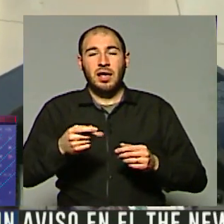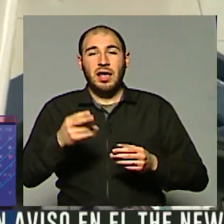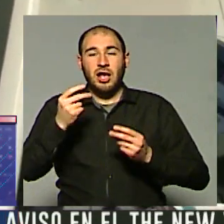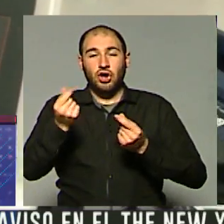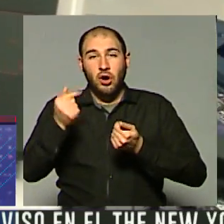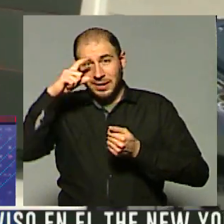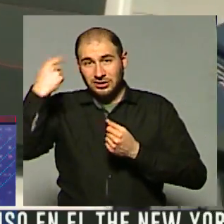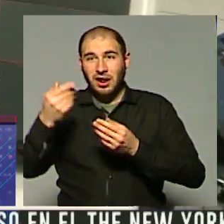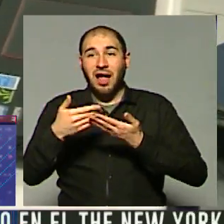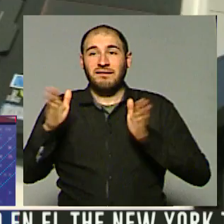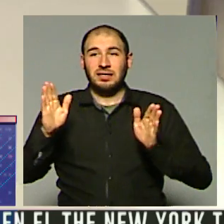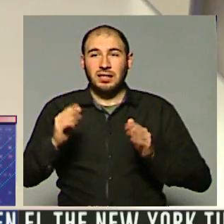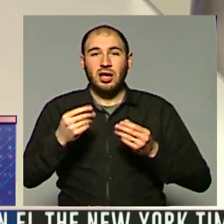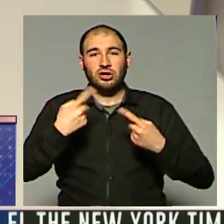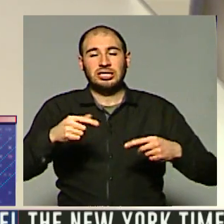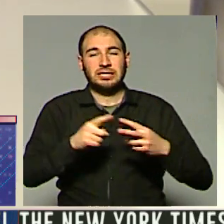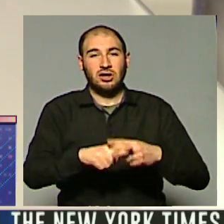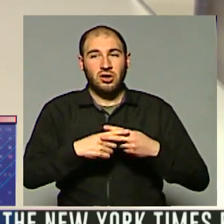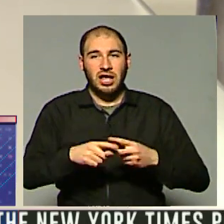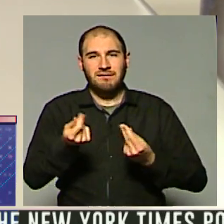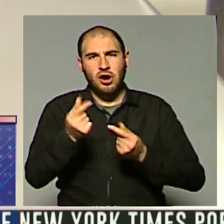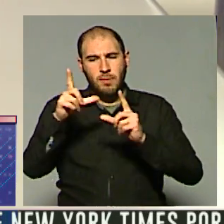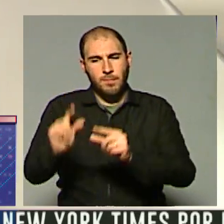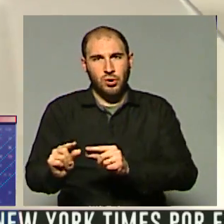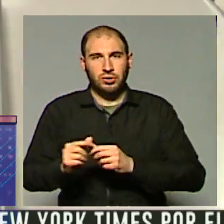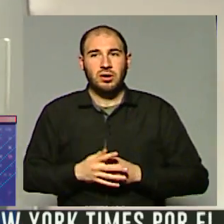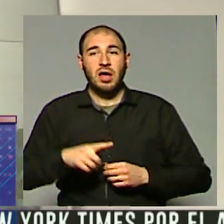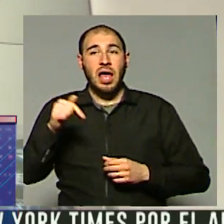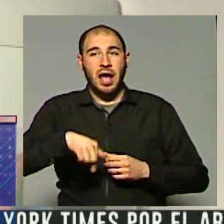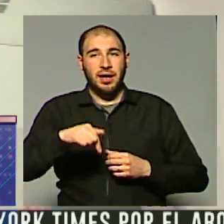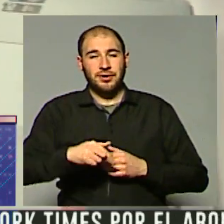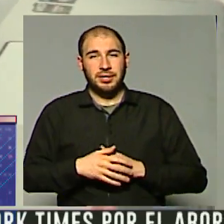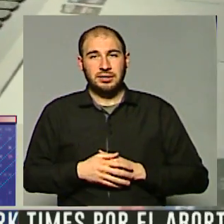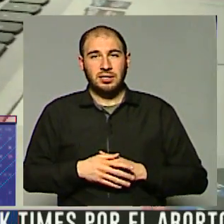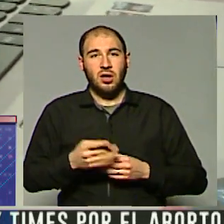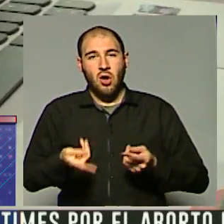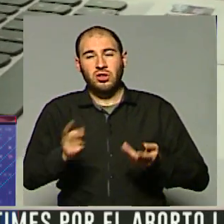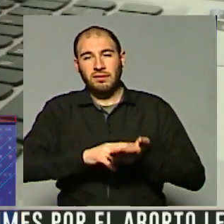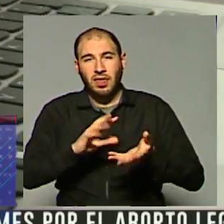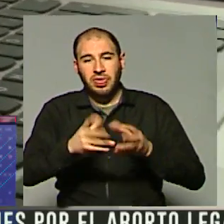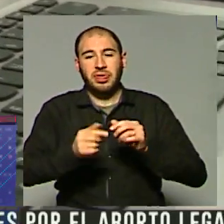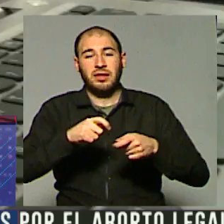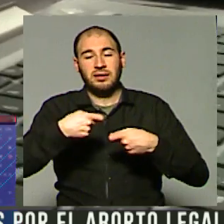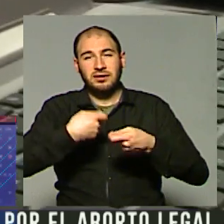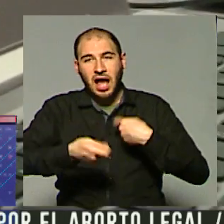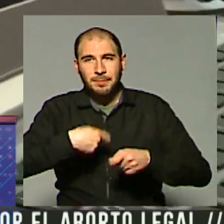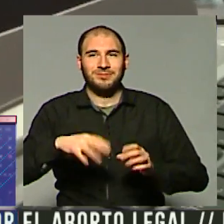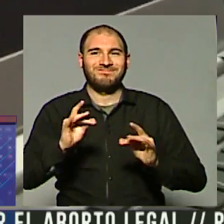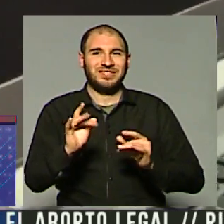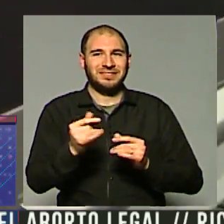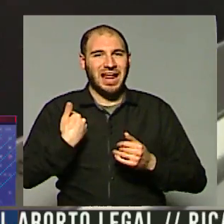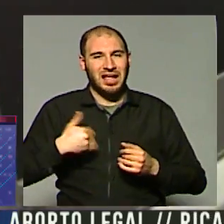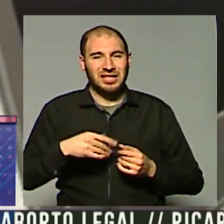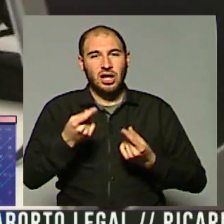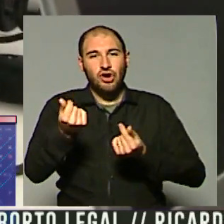importación totalmente abierta, productos tecnológicos a muy bajo precio. Ahora con el reacomodamiento del tipo de cambio es mucho más difícil para el